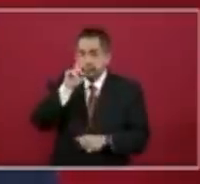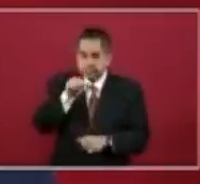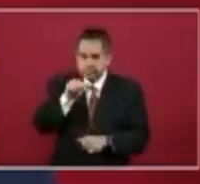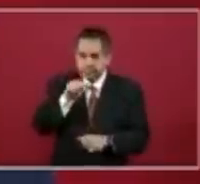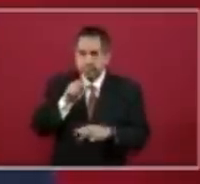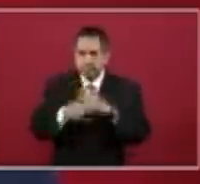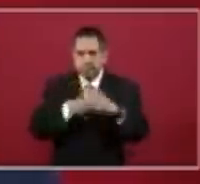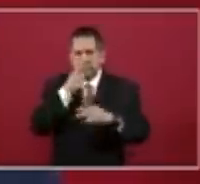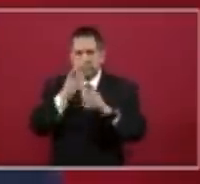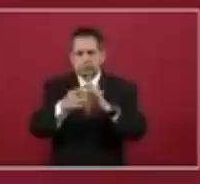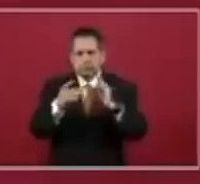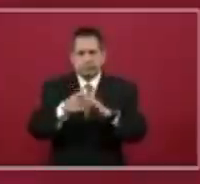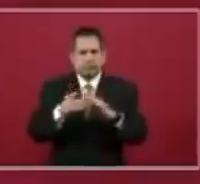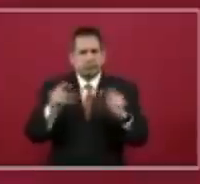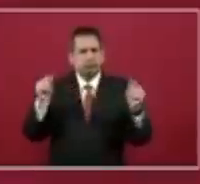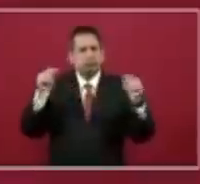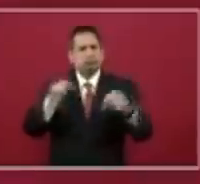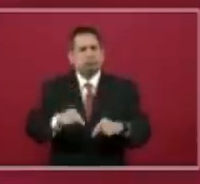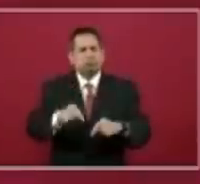vamos a llevar a cabo un acto